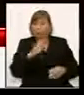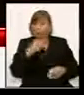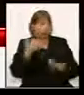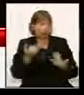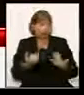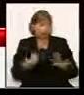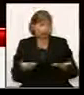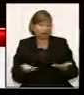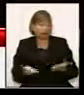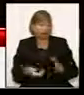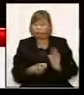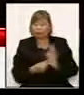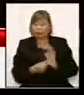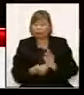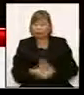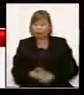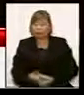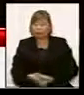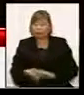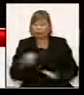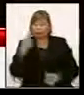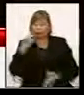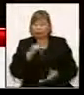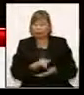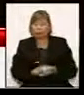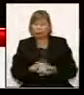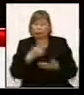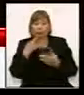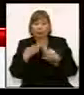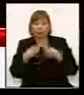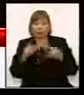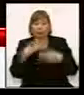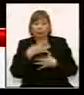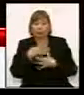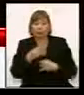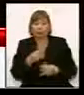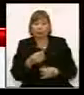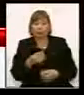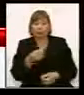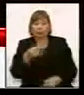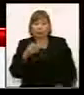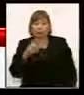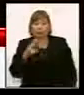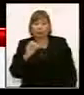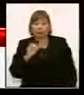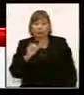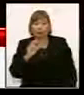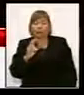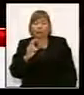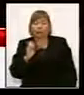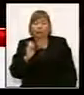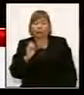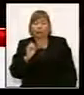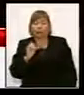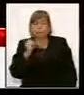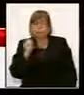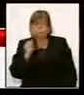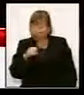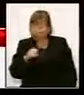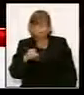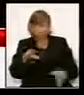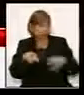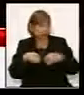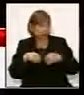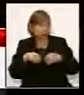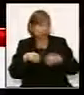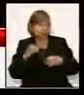esto está ahorita, como lo señalo, ¿no es cierto?, para hacer la declaratoria de interés, que lo tiene que hacer por inversión. Si se procede a declarar el